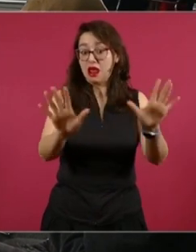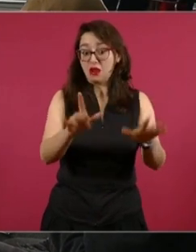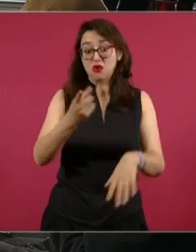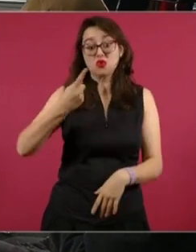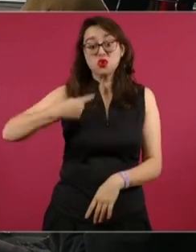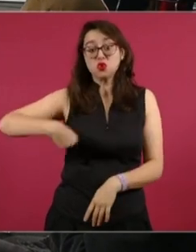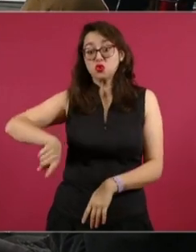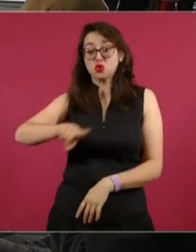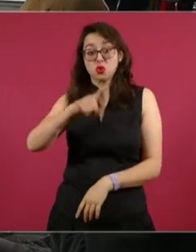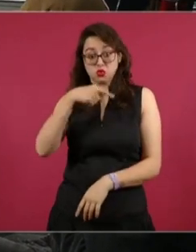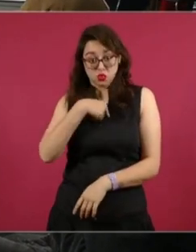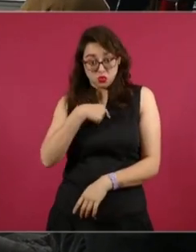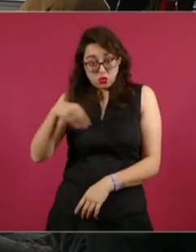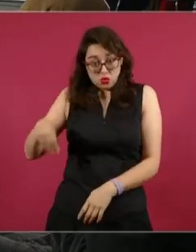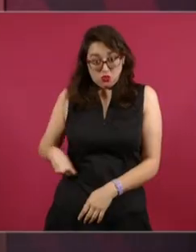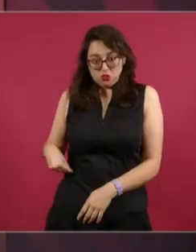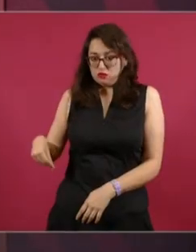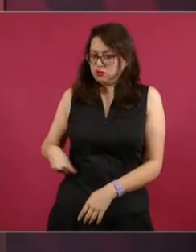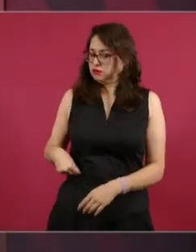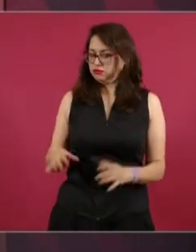y están pateando el bote,